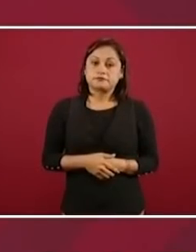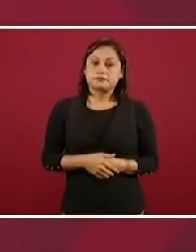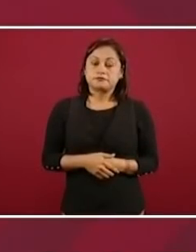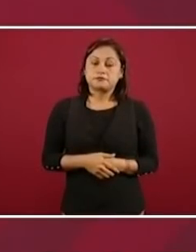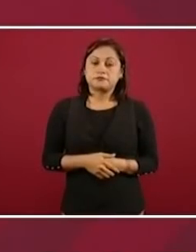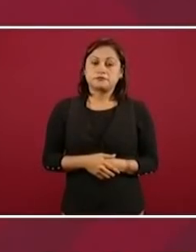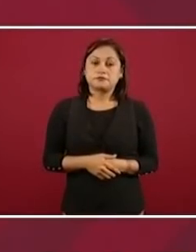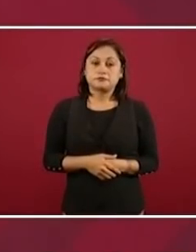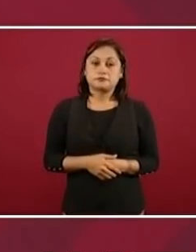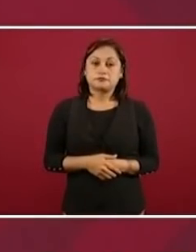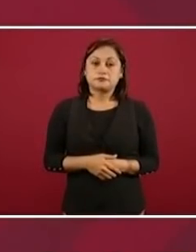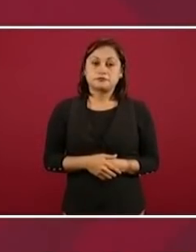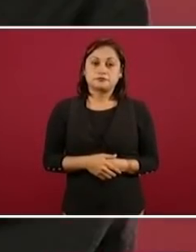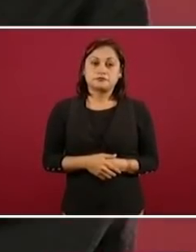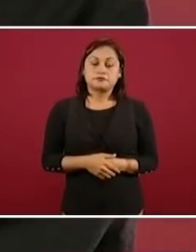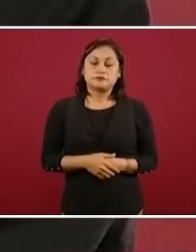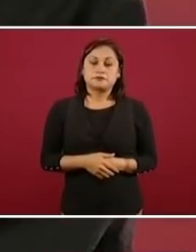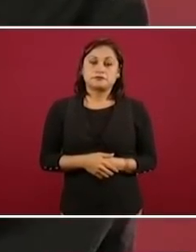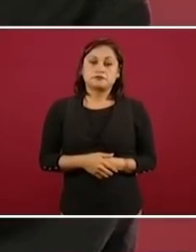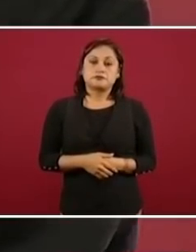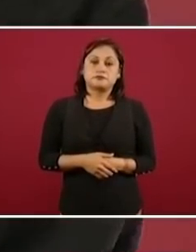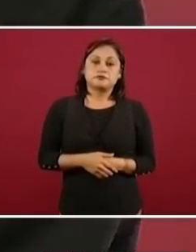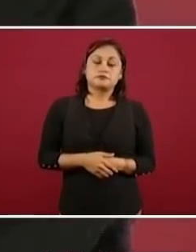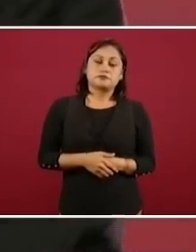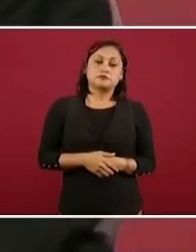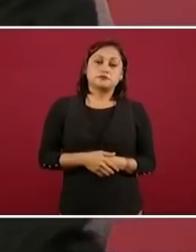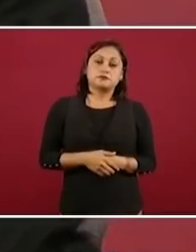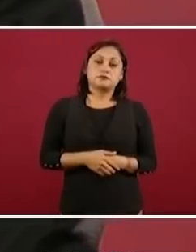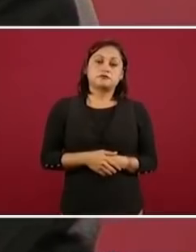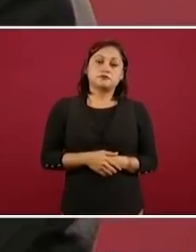cuándo no